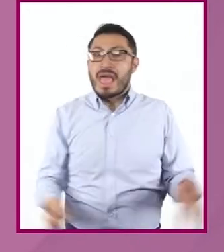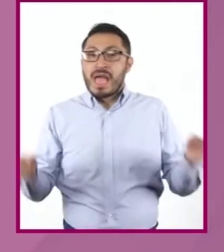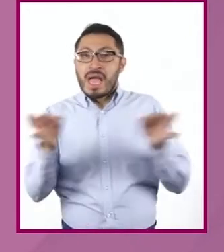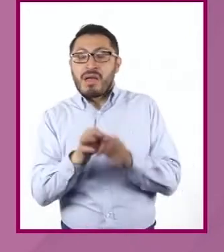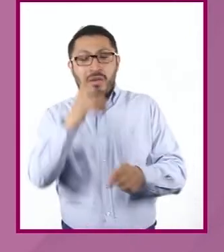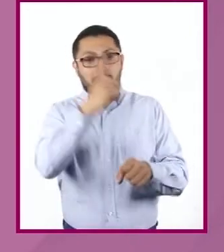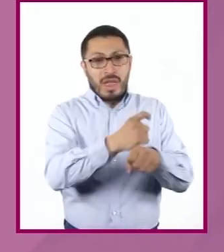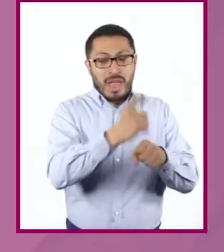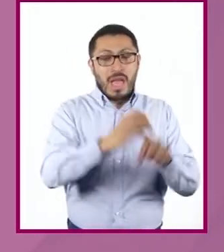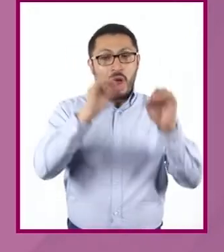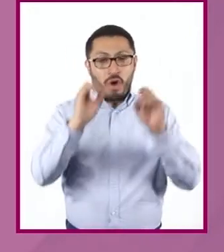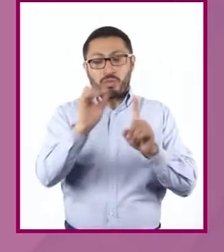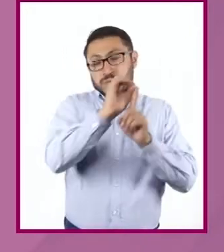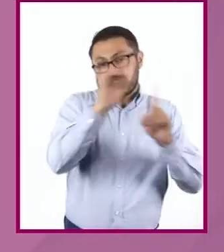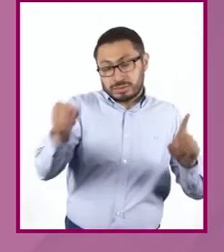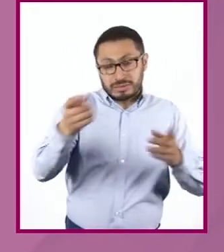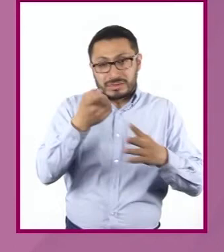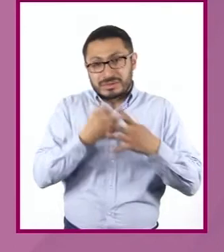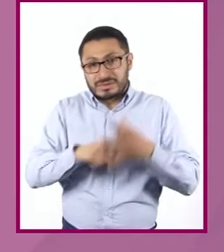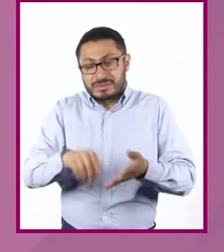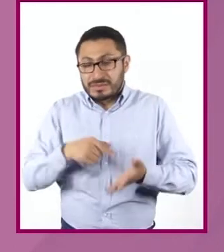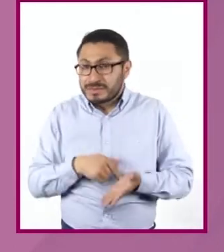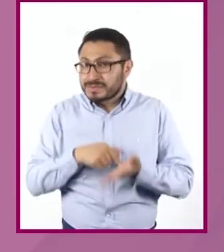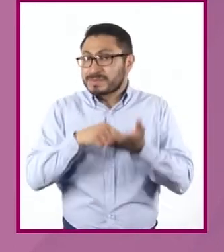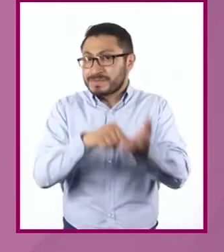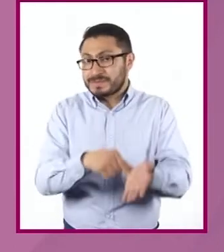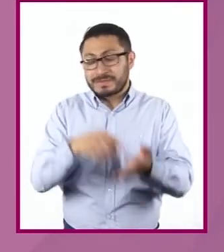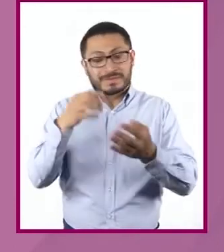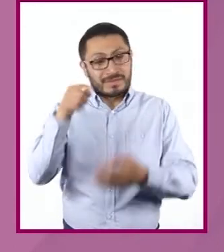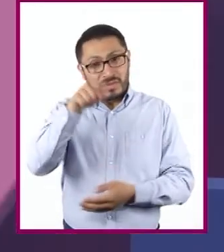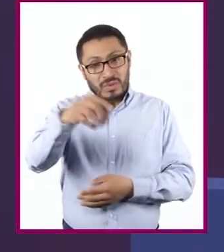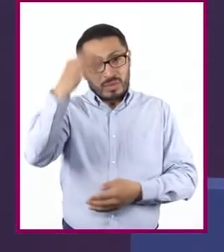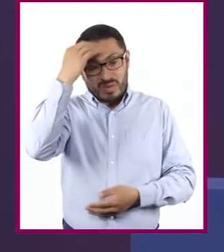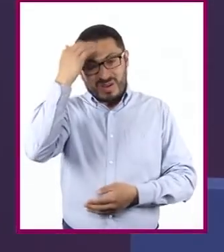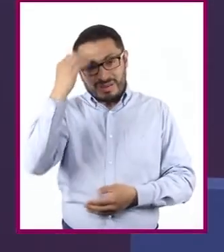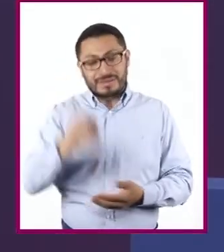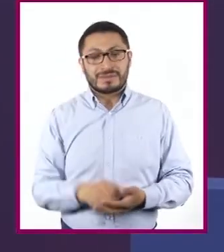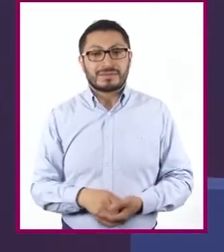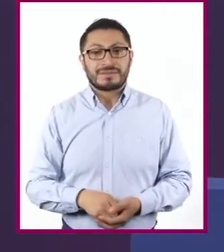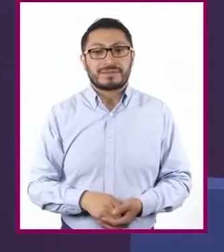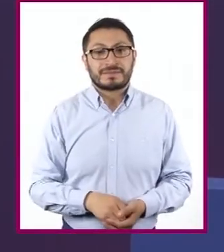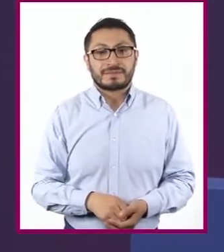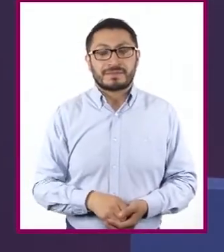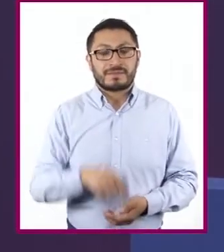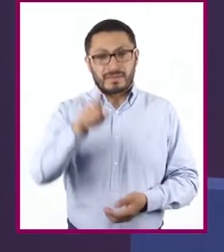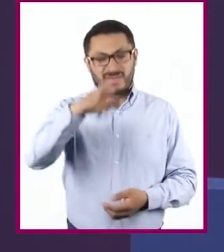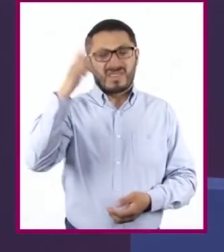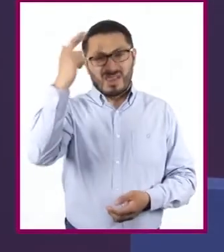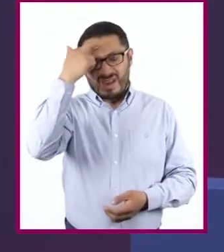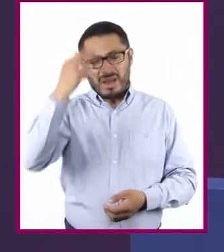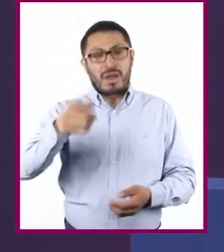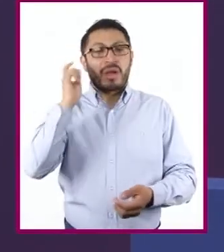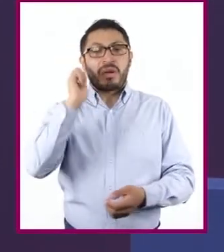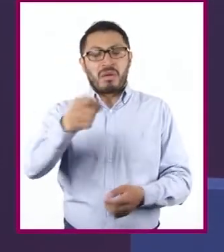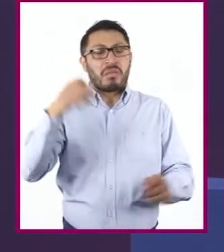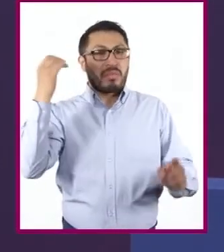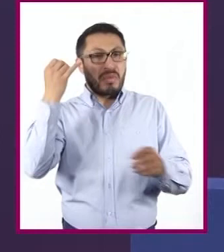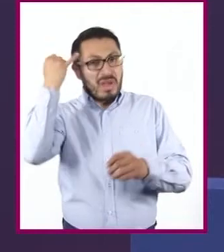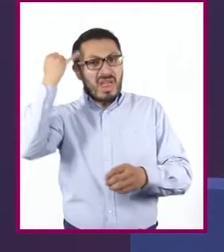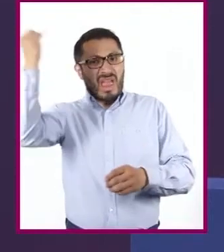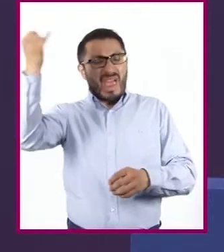enunciados que introducen información relevante y de enunciados que los amplían. ¿Recuerdas cuáles son las ideas